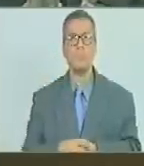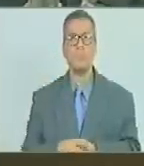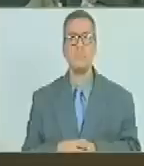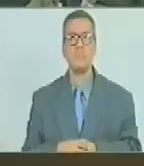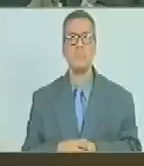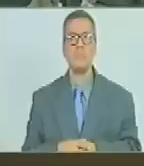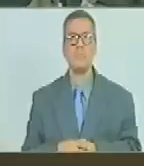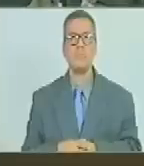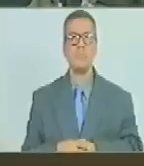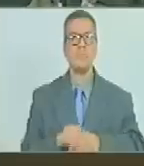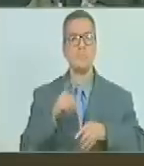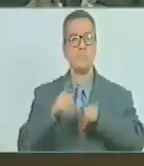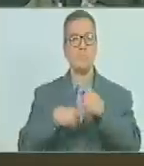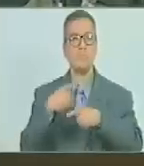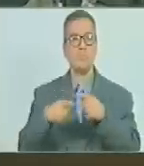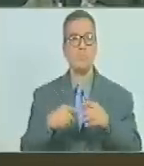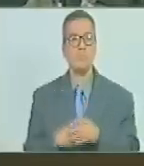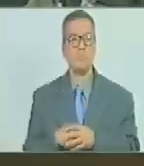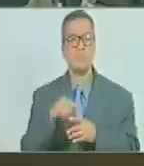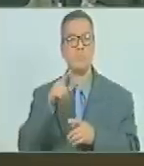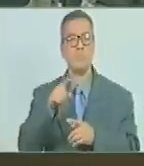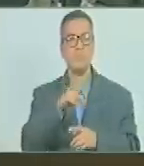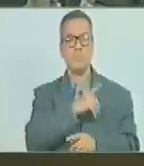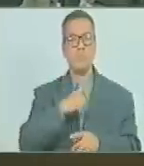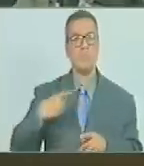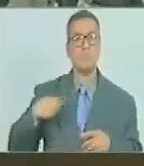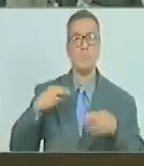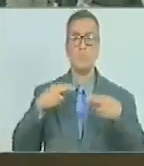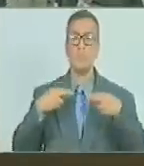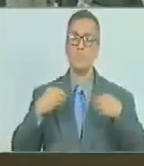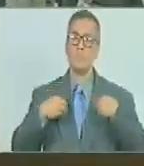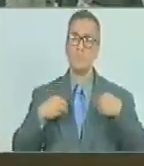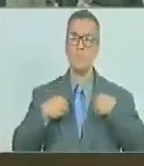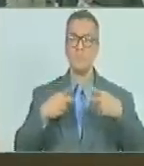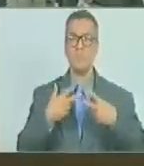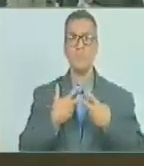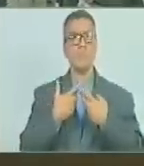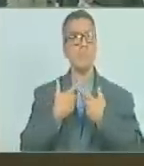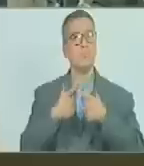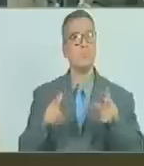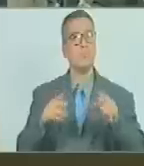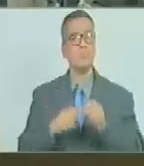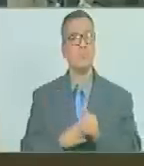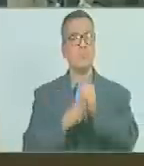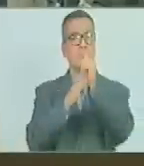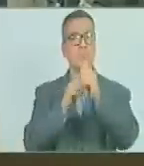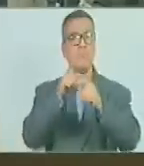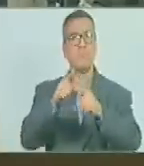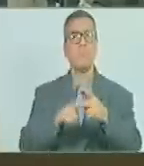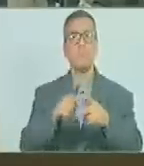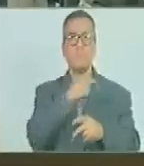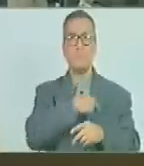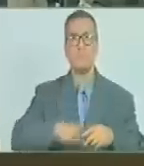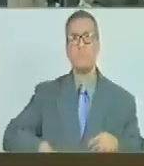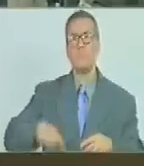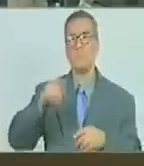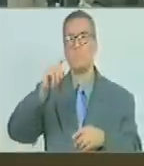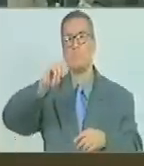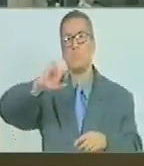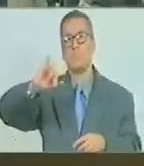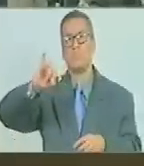al irreductible deseo de vivir en libertad de sus líderes, el compañero presidente